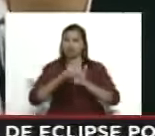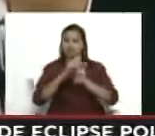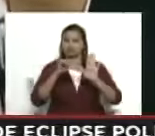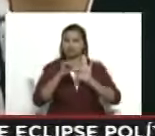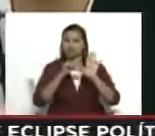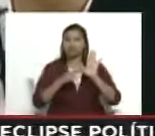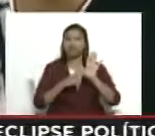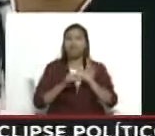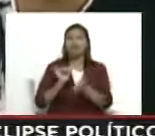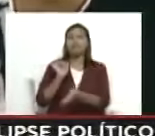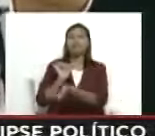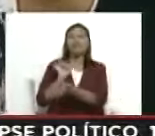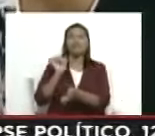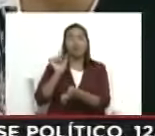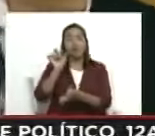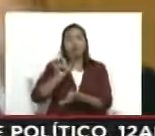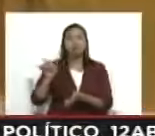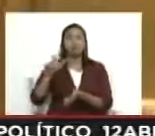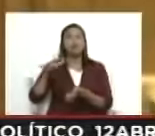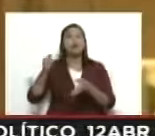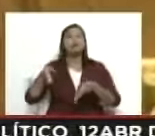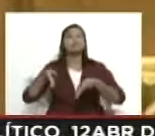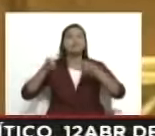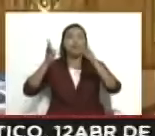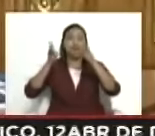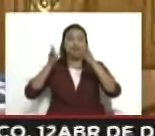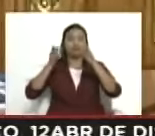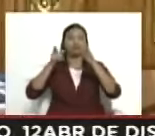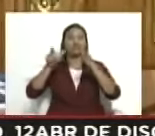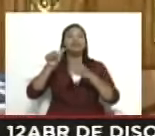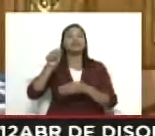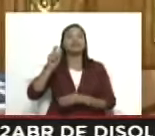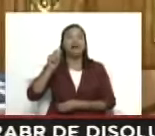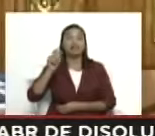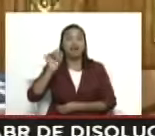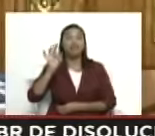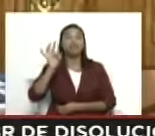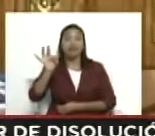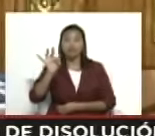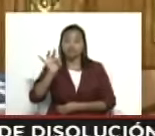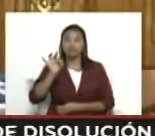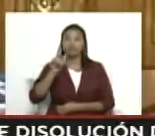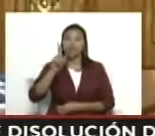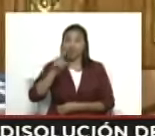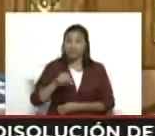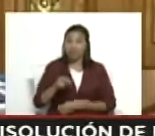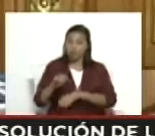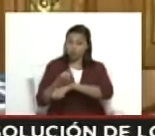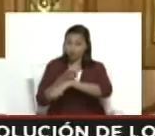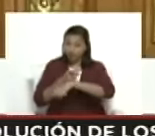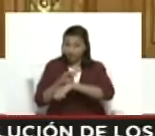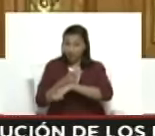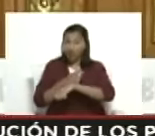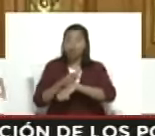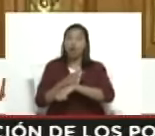Detenido Rodríguez Chacín, apartamento en Santa Fe. Ah, bueno, hubo gobernadores nuestros que dieron una voltereta.